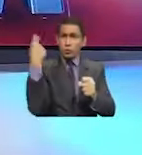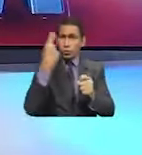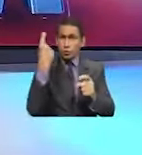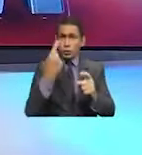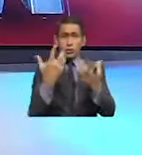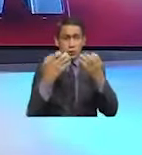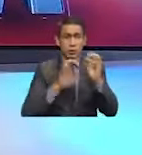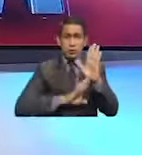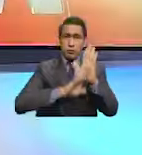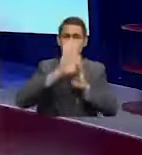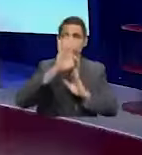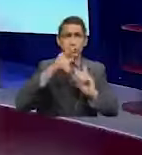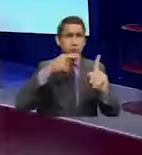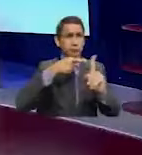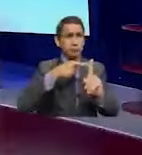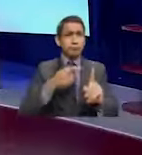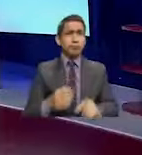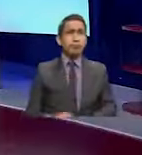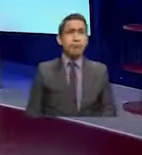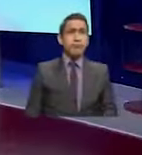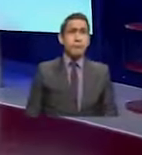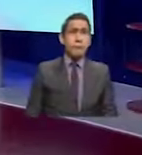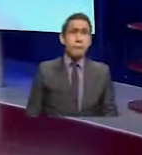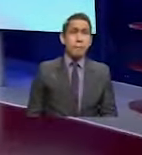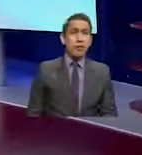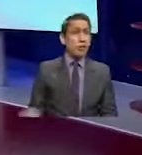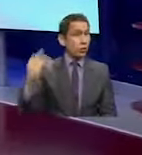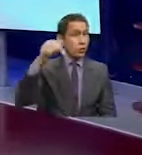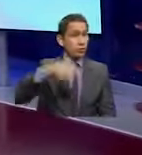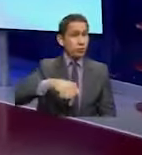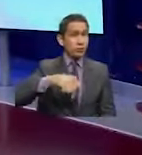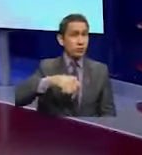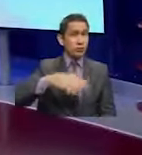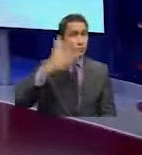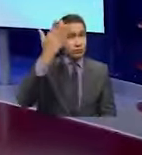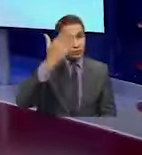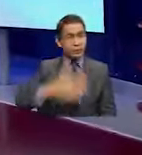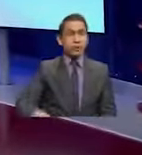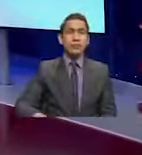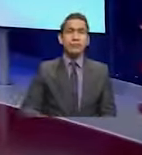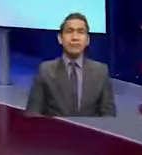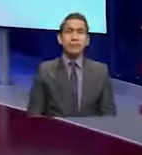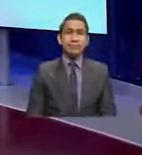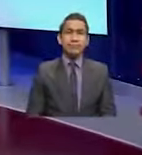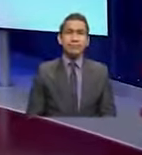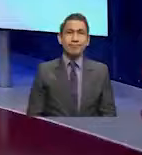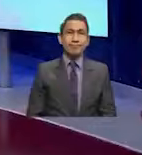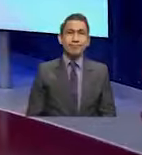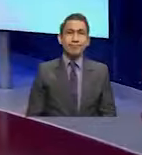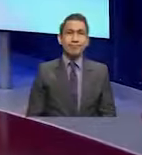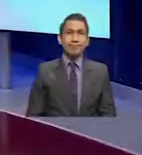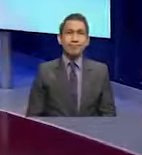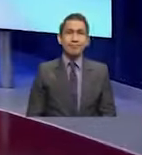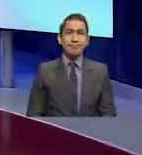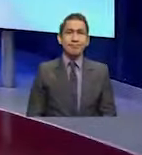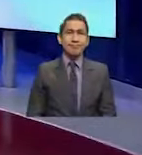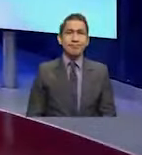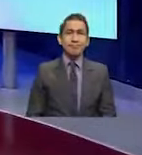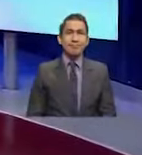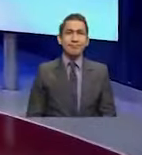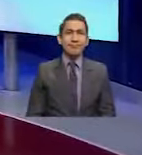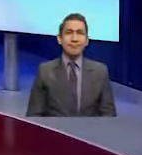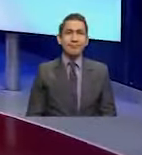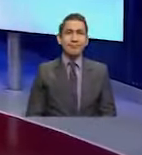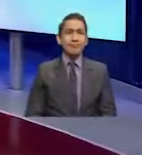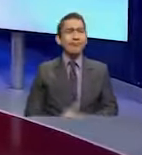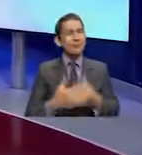alguien en la vida. Bueno, por hoy es todo, mi querido Felipe, perdón, Felipe, mi Luluchito,